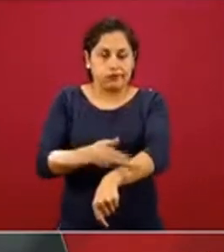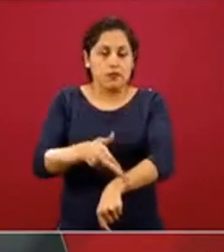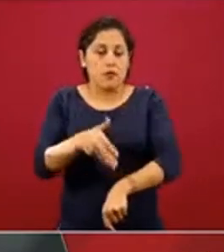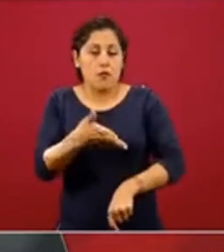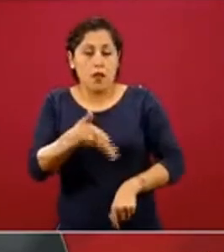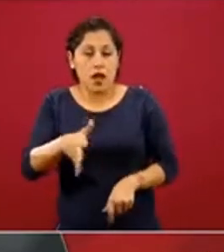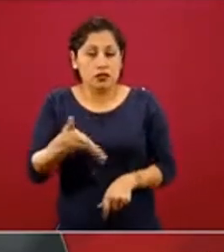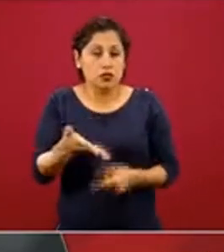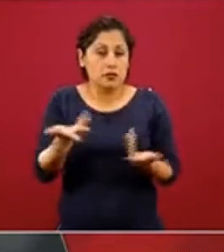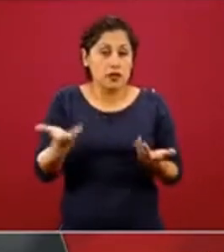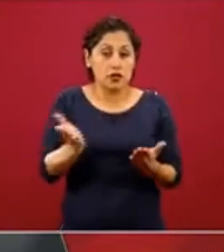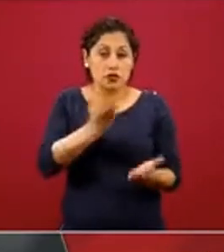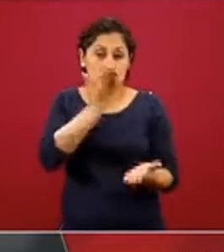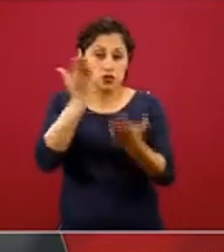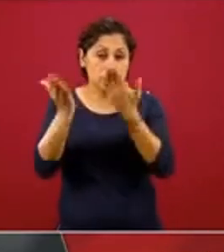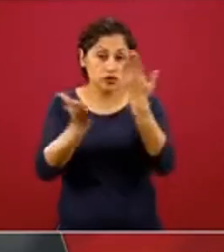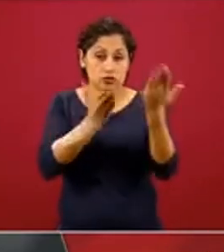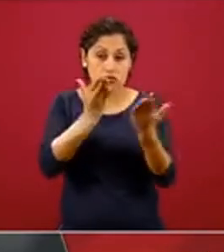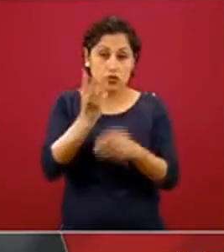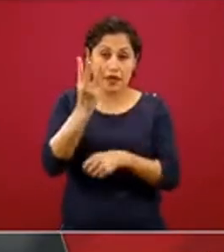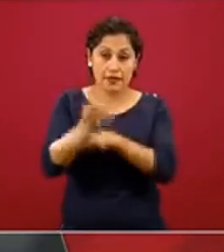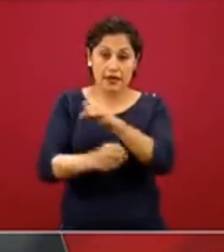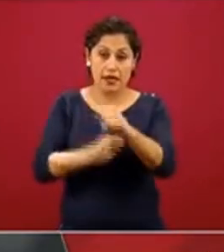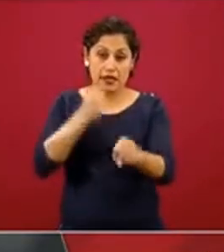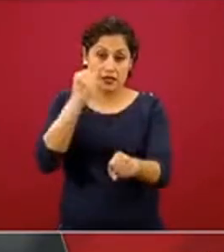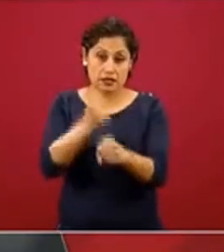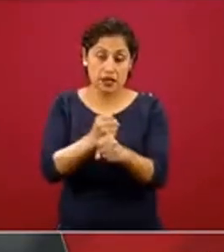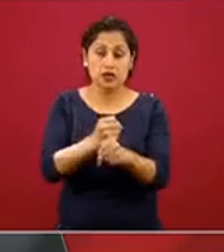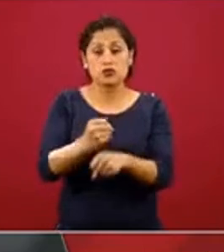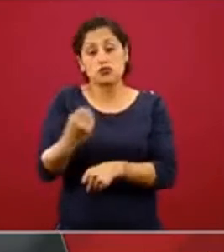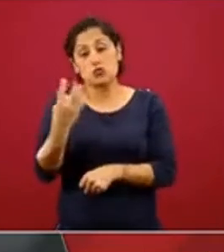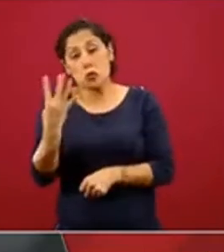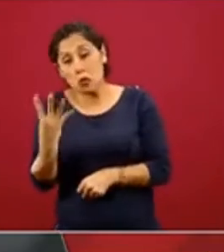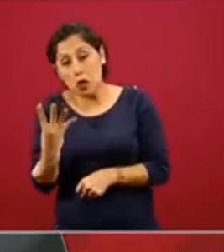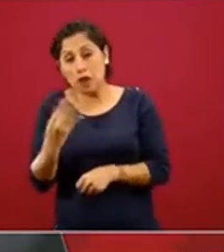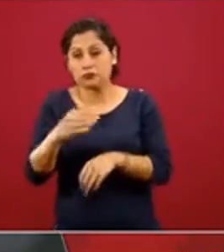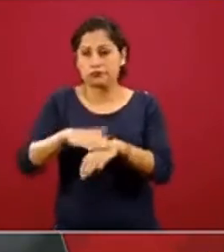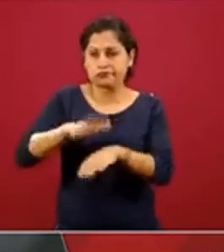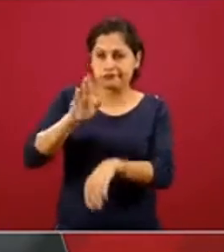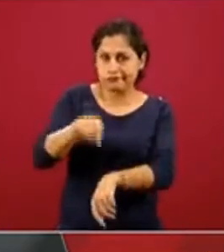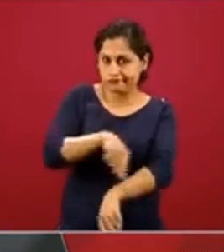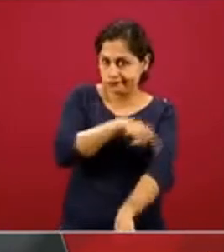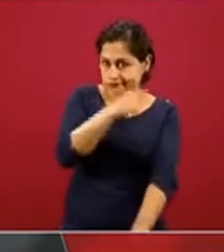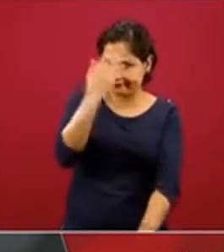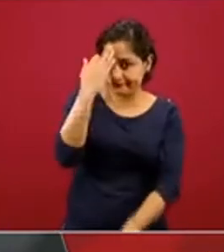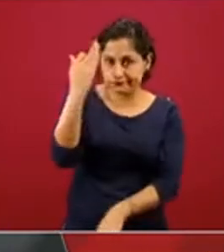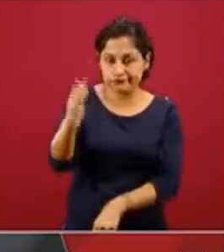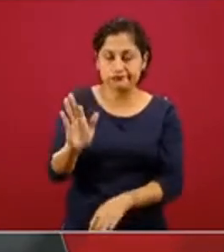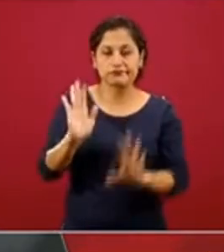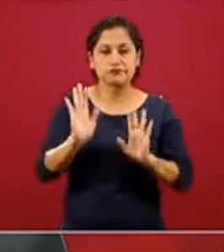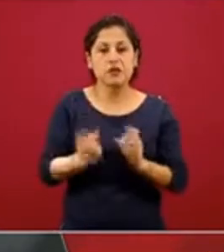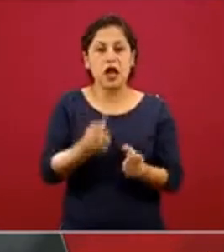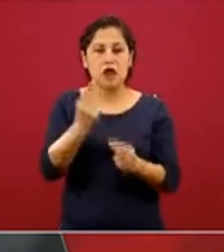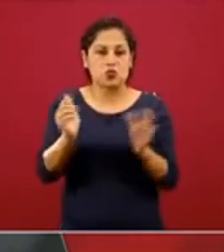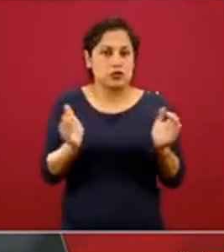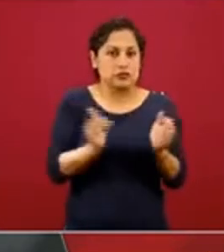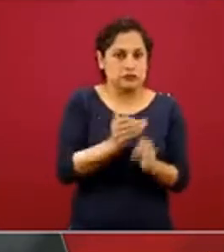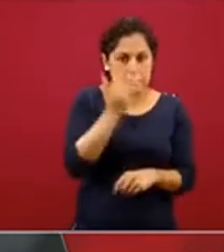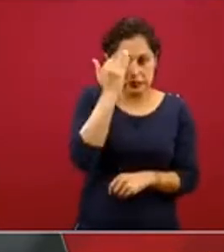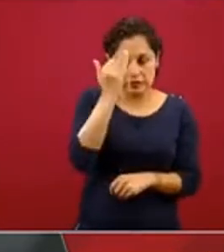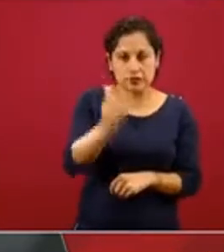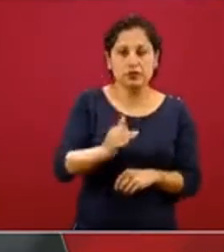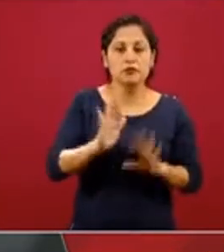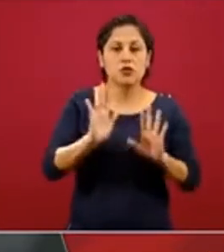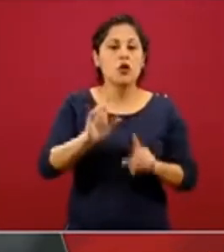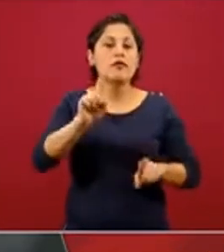una especialidad médica dura 3 años, hay algunas de 4, hay algunas más largas, unas pocas son más cortas, y entonces va a